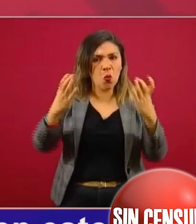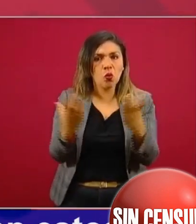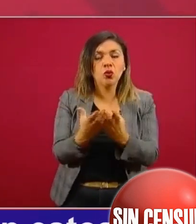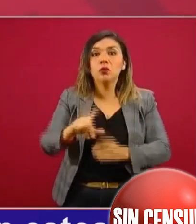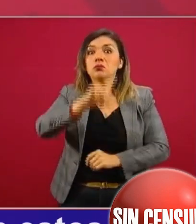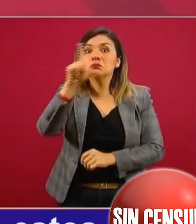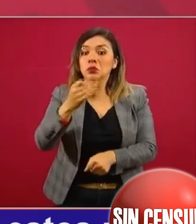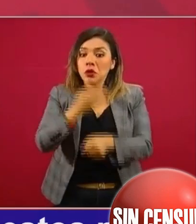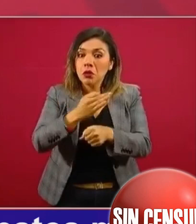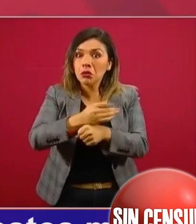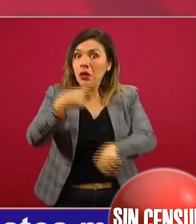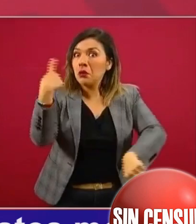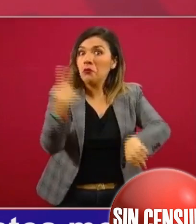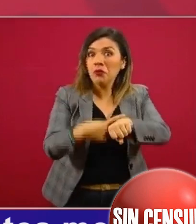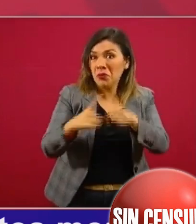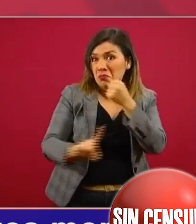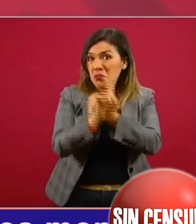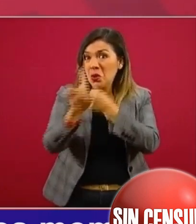esta epidemia